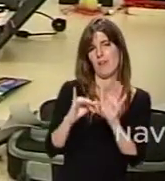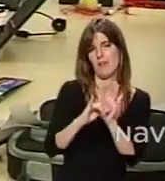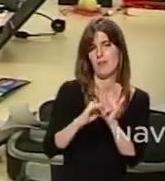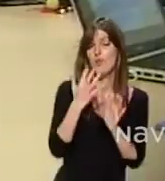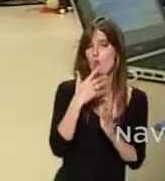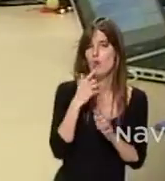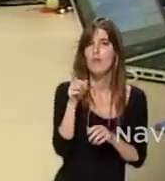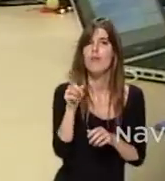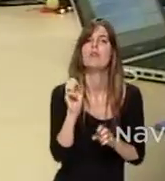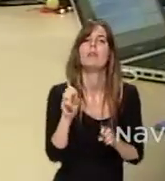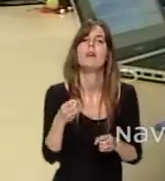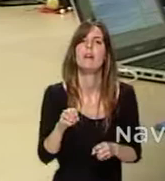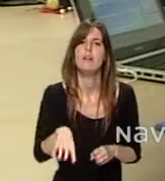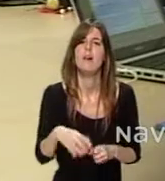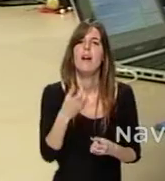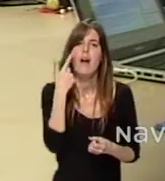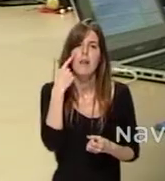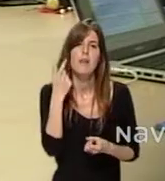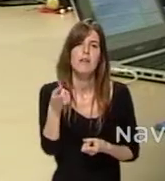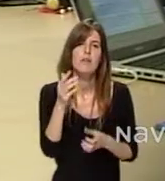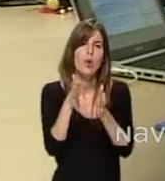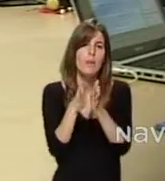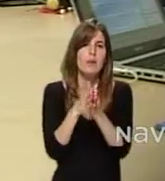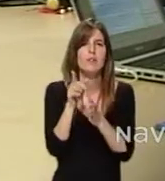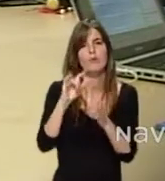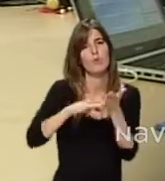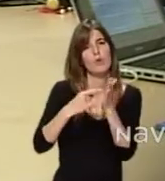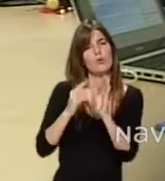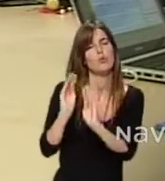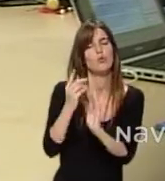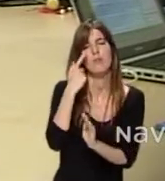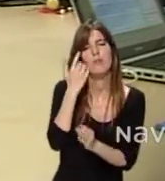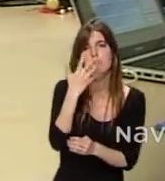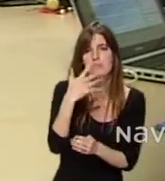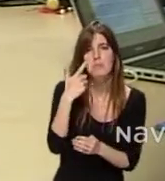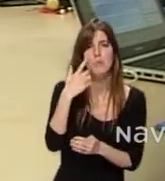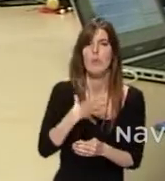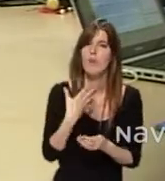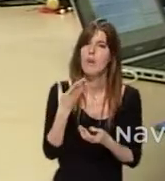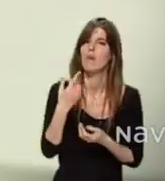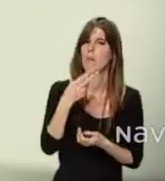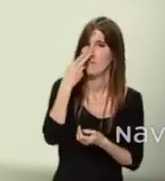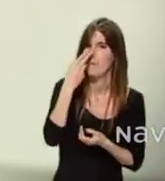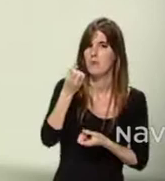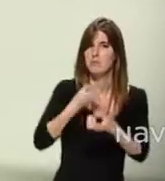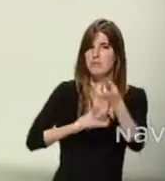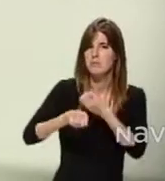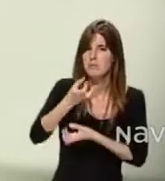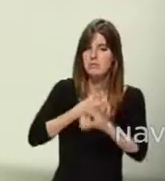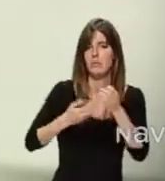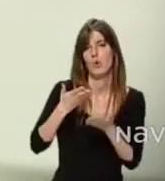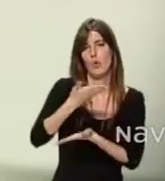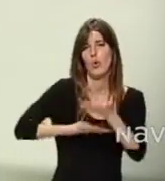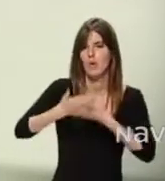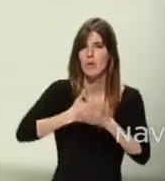bien sea interactuando con compañeros de otros proyectos que incluso podemos llegar a colaborar con ellos, nos